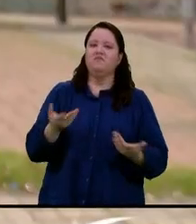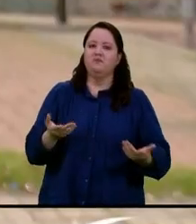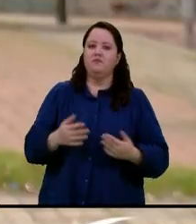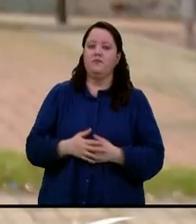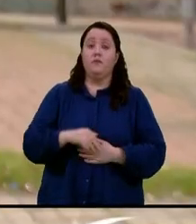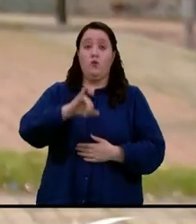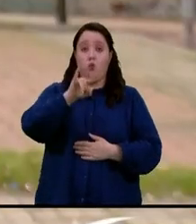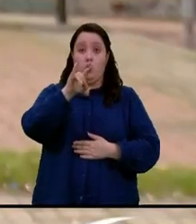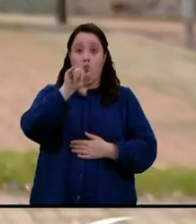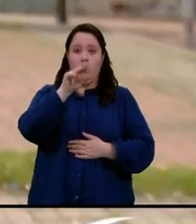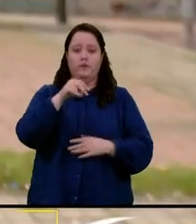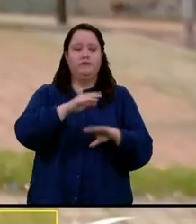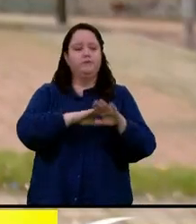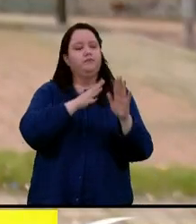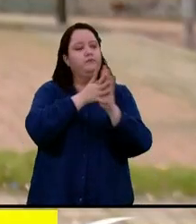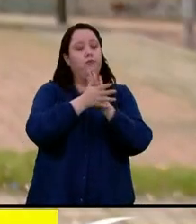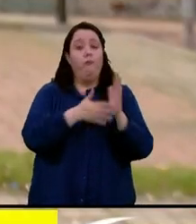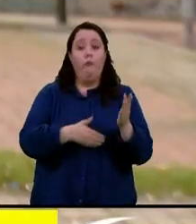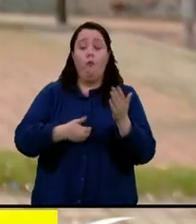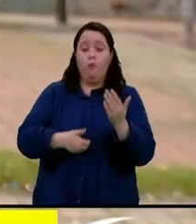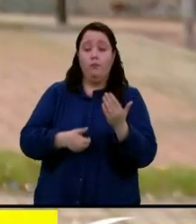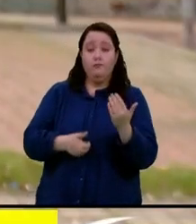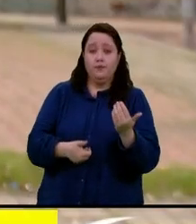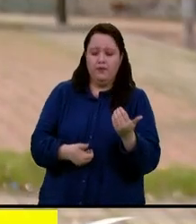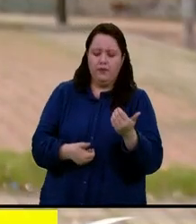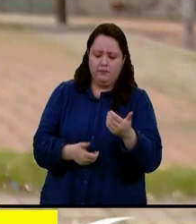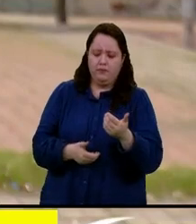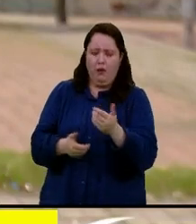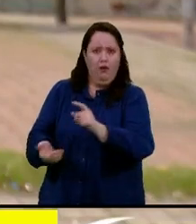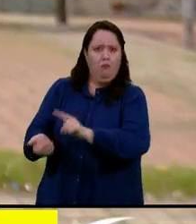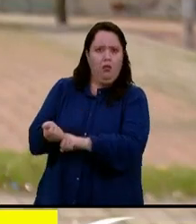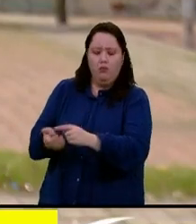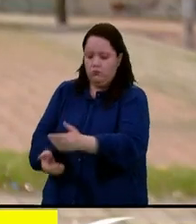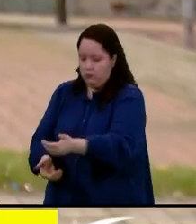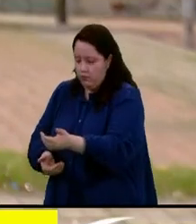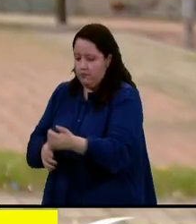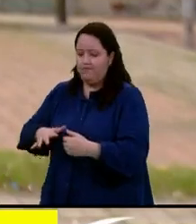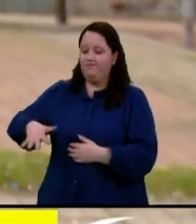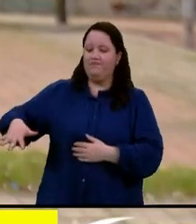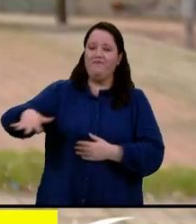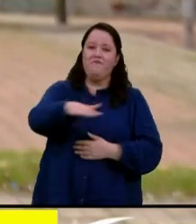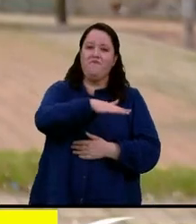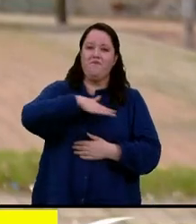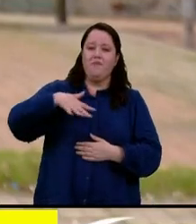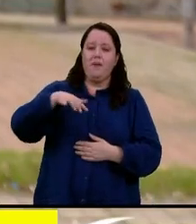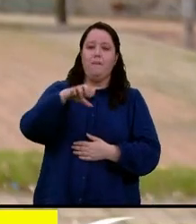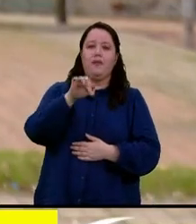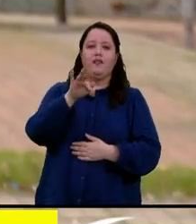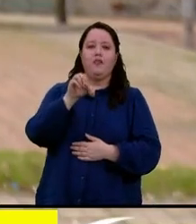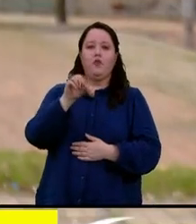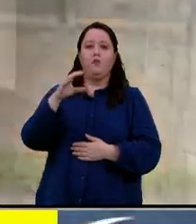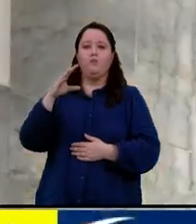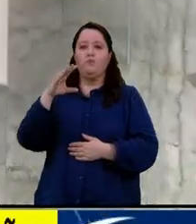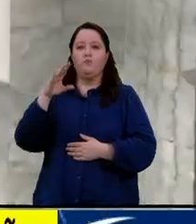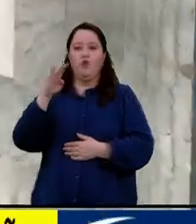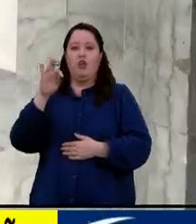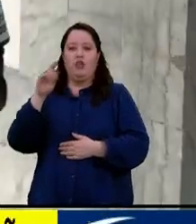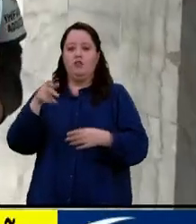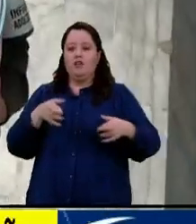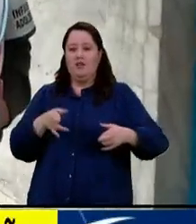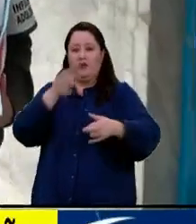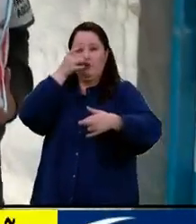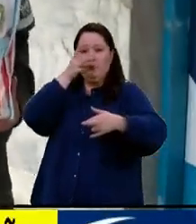pues le cuento que la bebé fue encontrada exactamente en el sector de patio bonito en un caño luego de que una